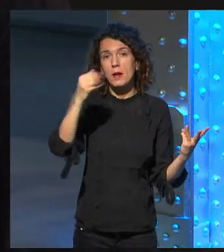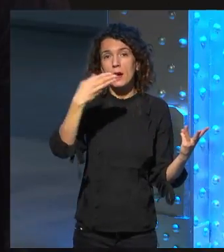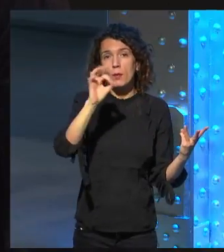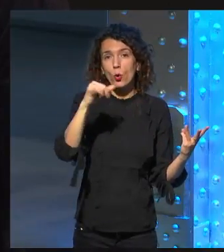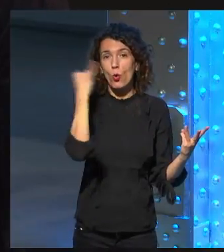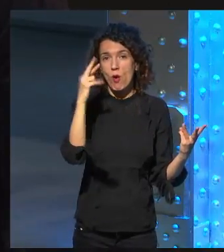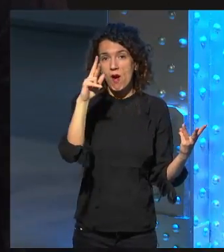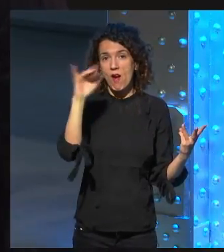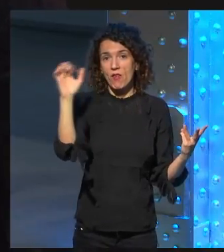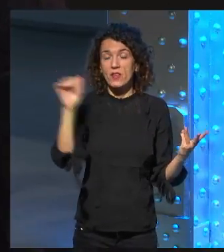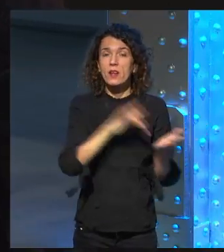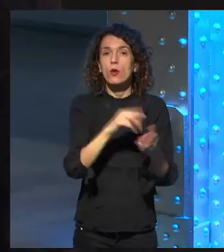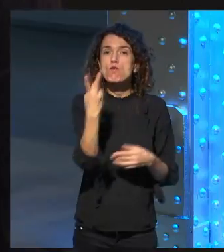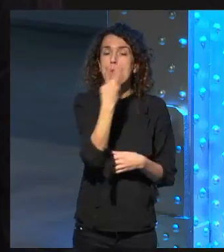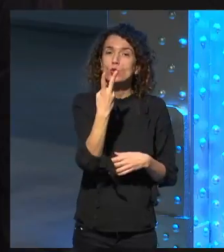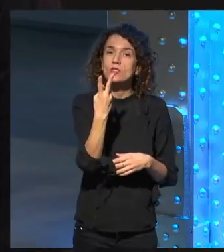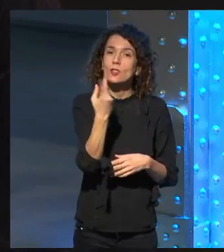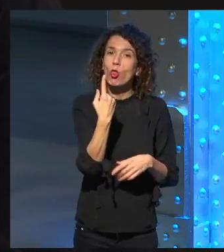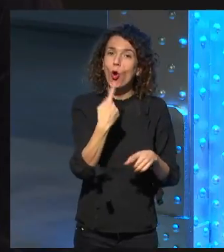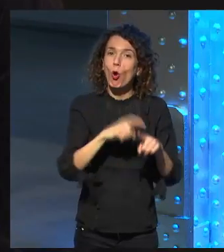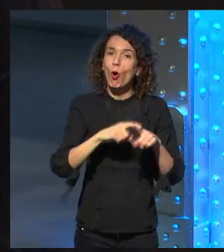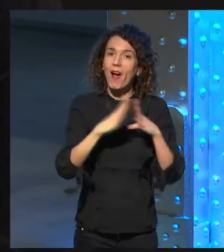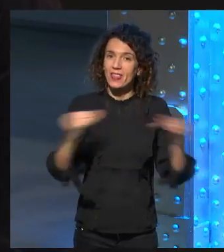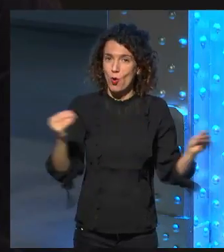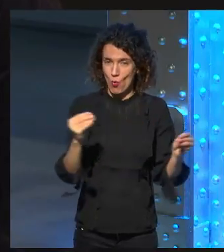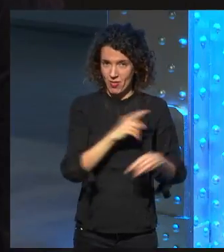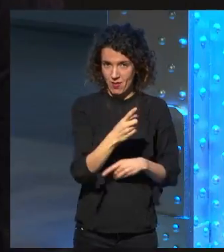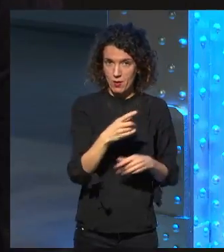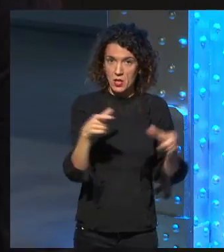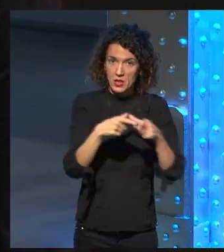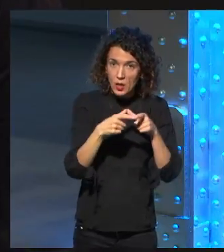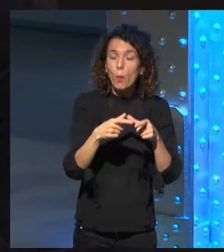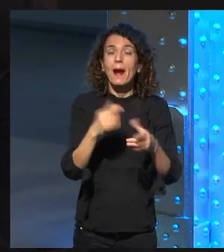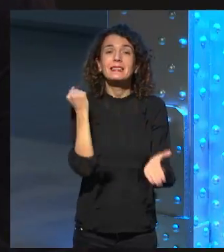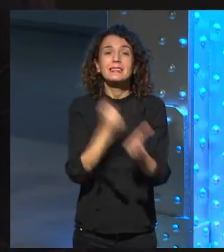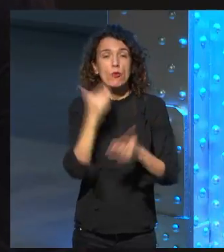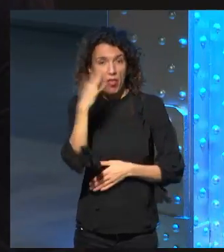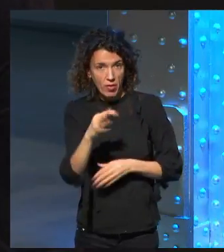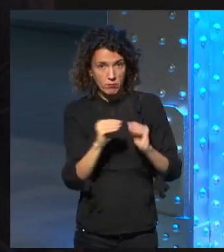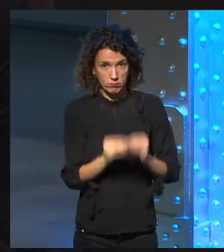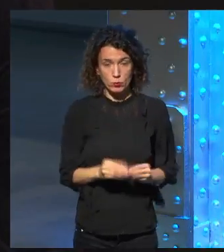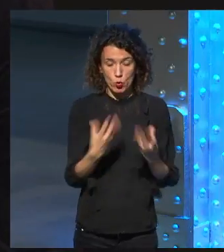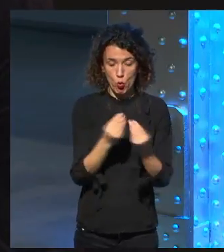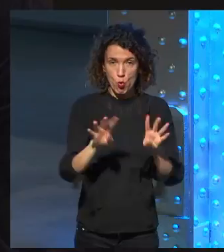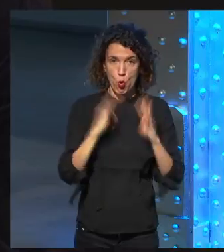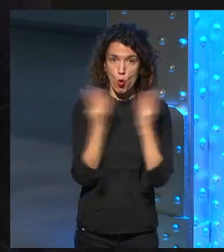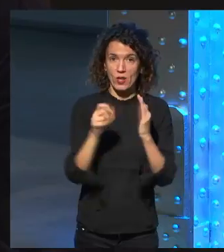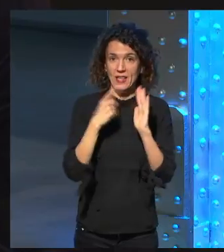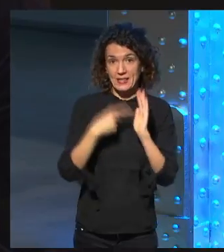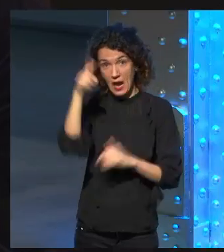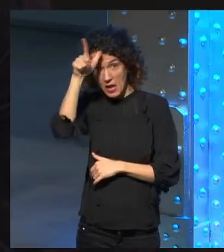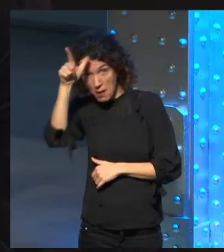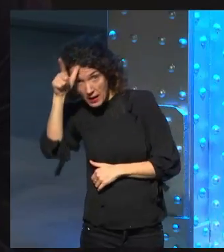Javier, en el sentido de que dos músicos andaluces grabáis un disco para un sello francés con una orquesta